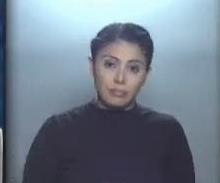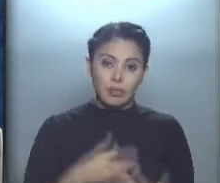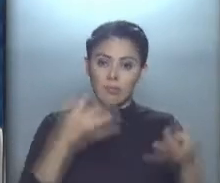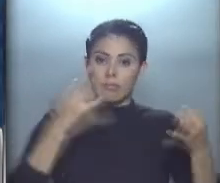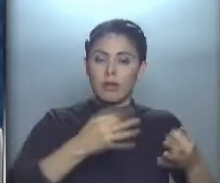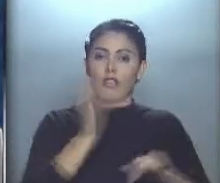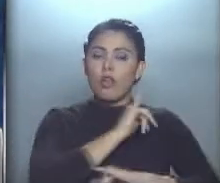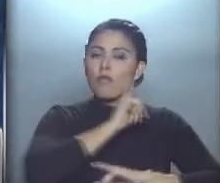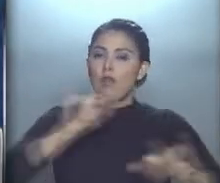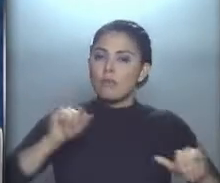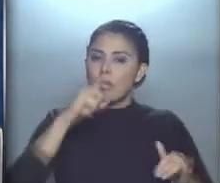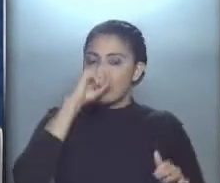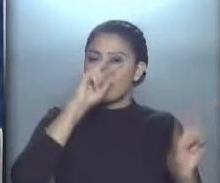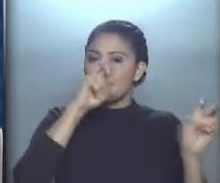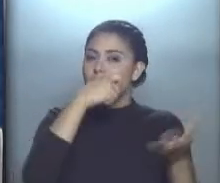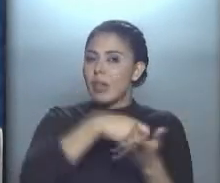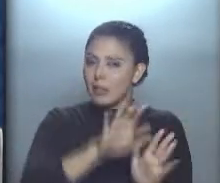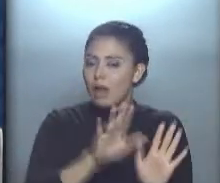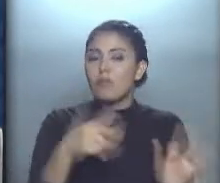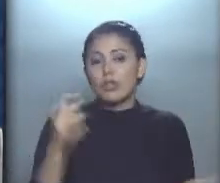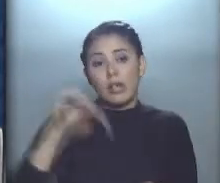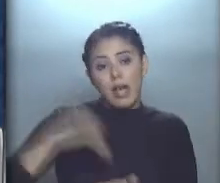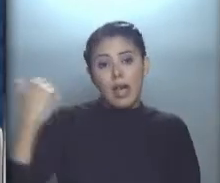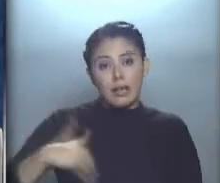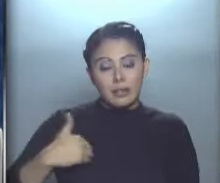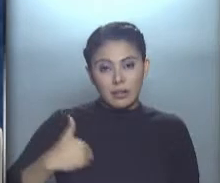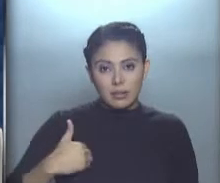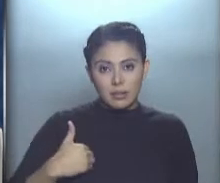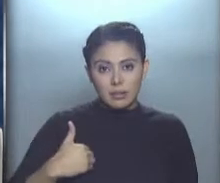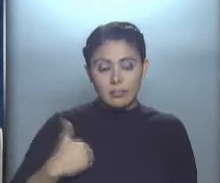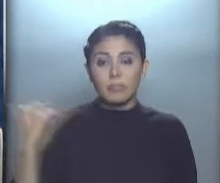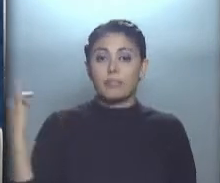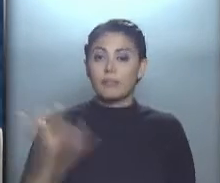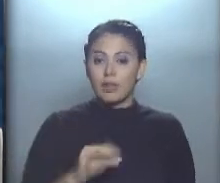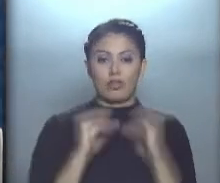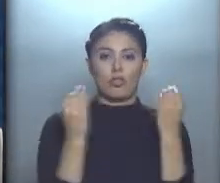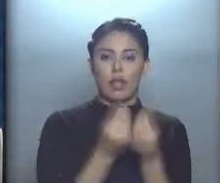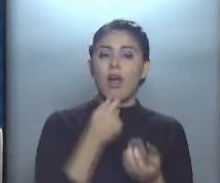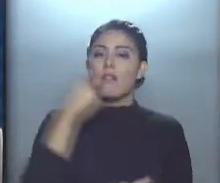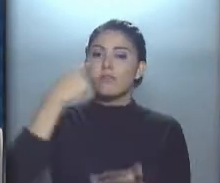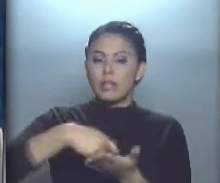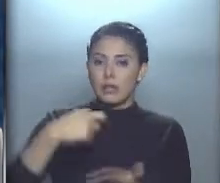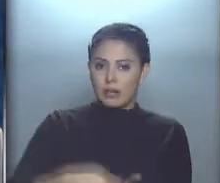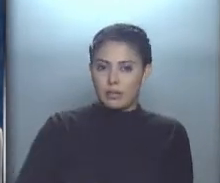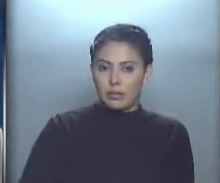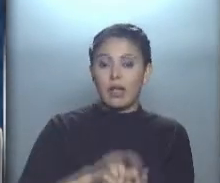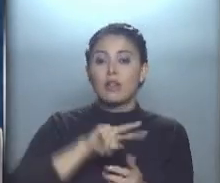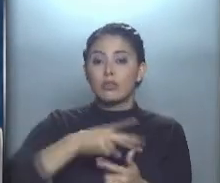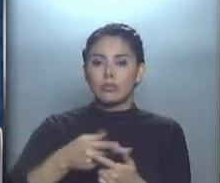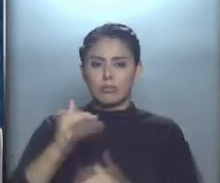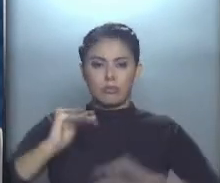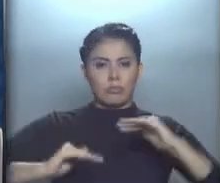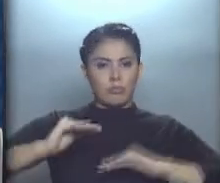la información en materia fiscal. Por eso, la República Argentina tiene un resultado fiscal y cuasi fiscal